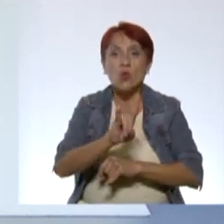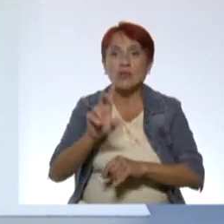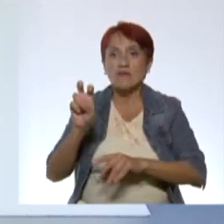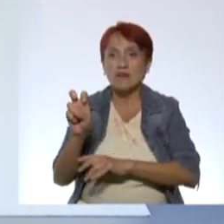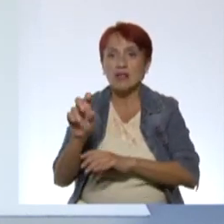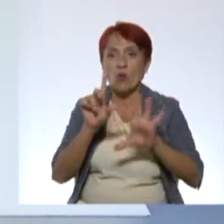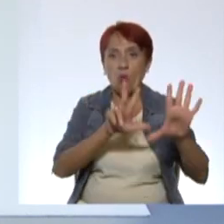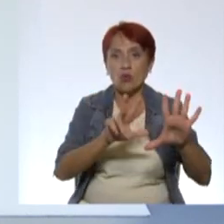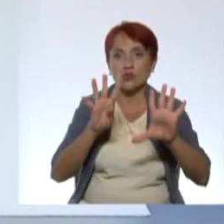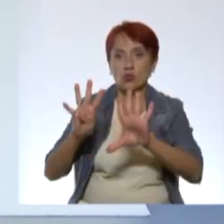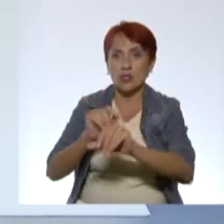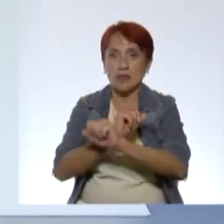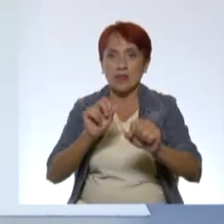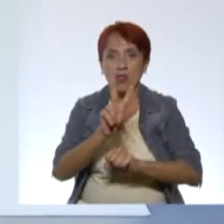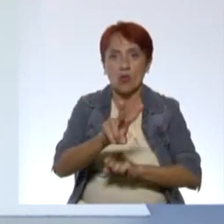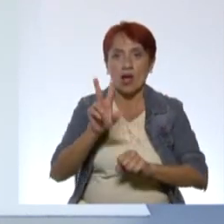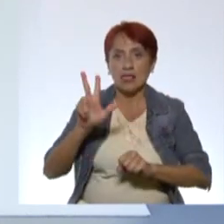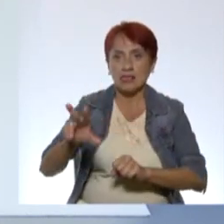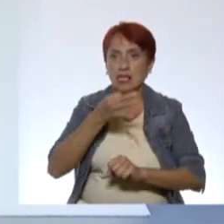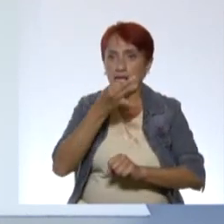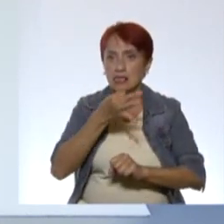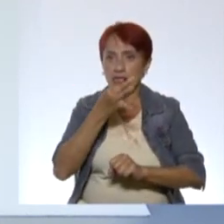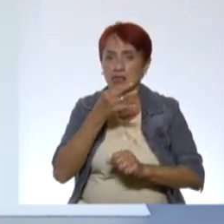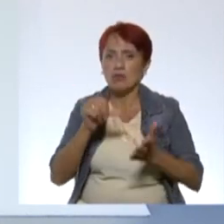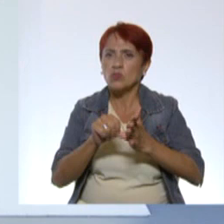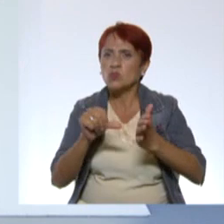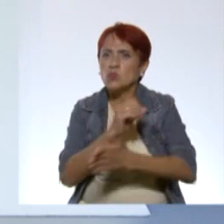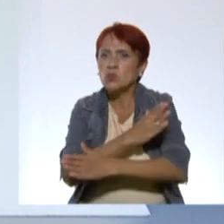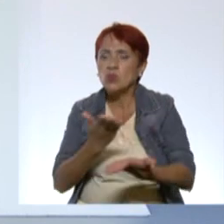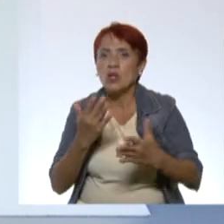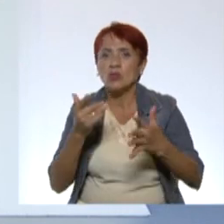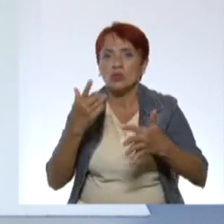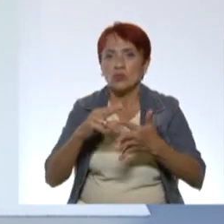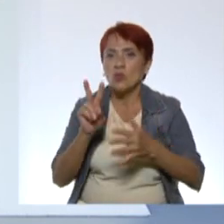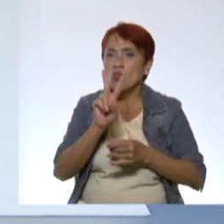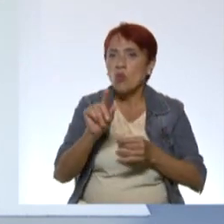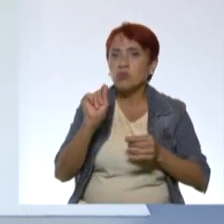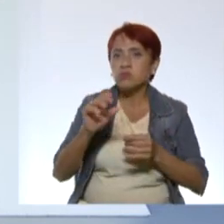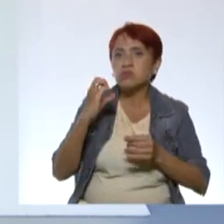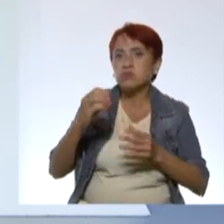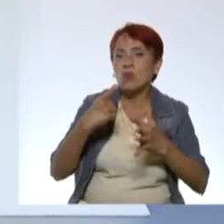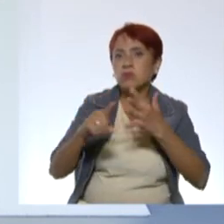a viernes de 8 a 9 de la mañana y de 2 a 3 de la tarde, donde estaré llevándole